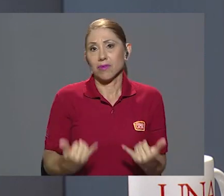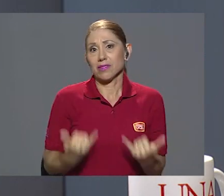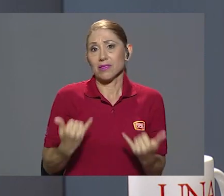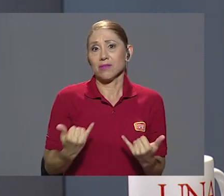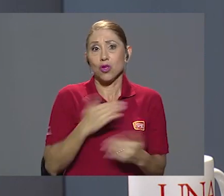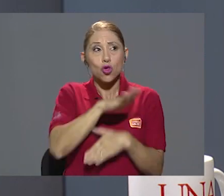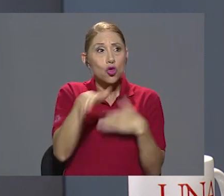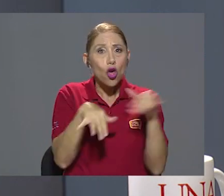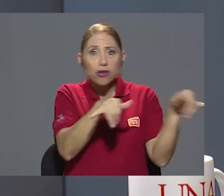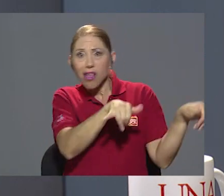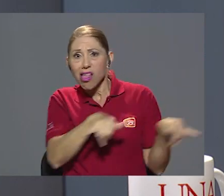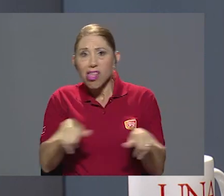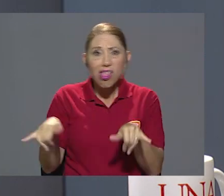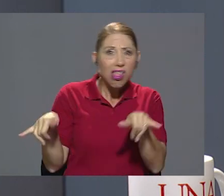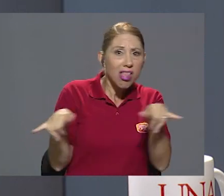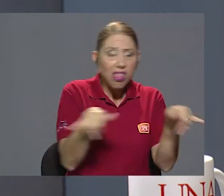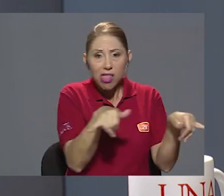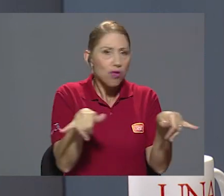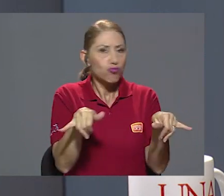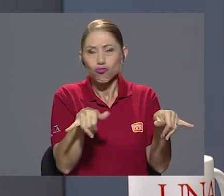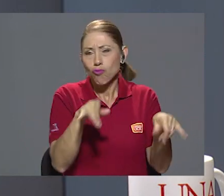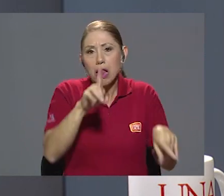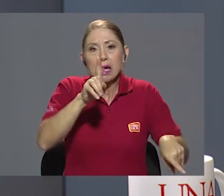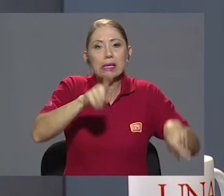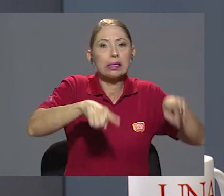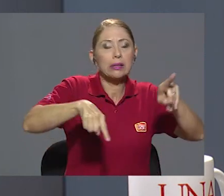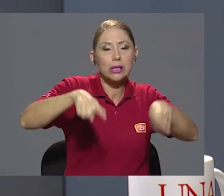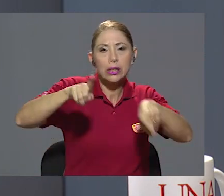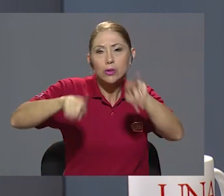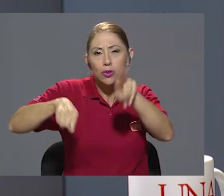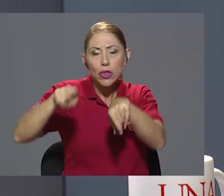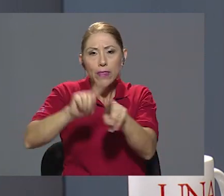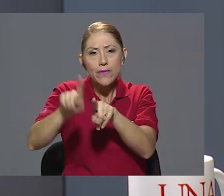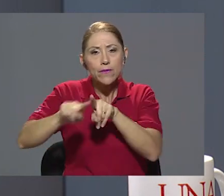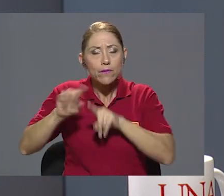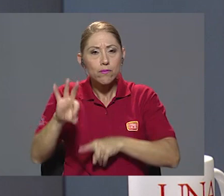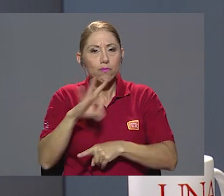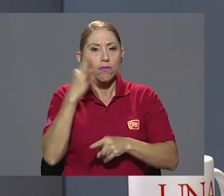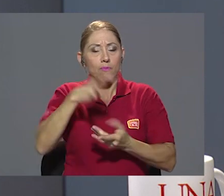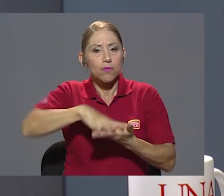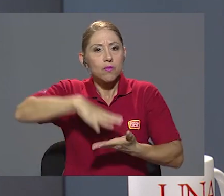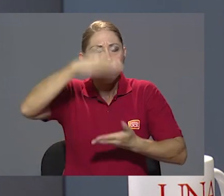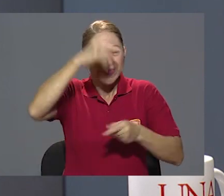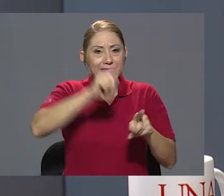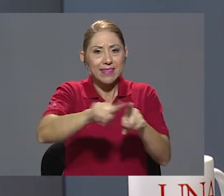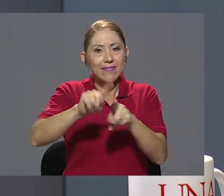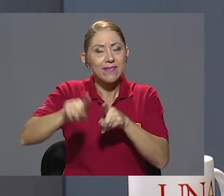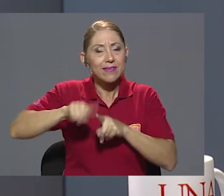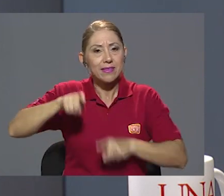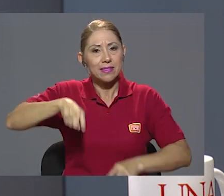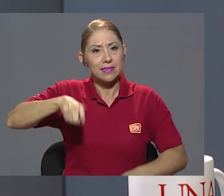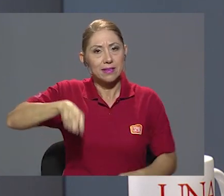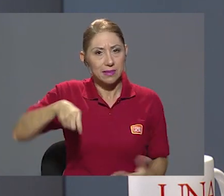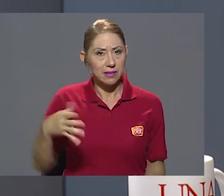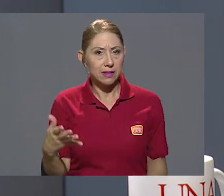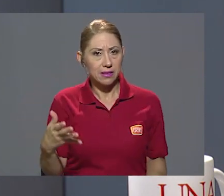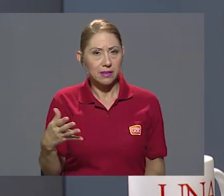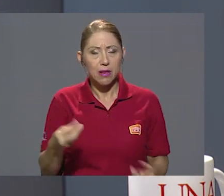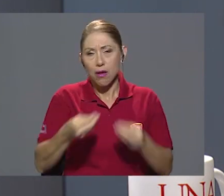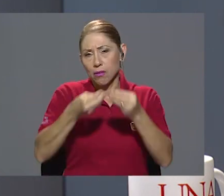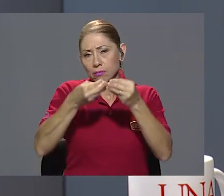ya no somos todos igualiticos, ¿verdad? Para aprender. Hay diversidad de formas de aprendizaje, diversidad de necesidades